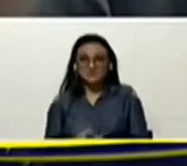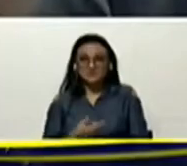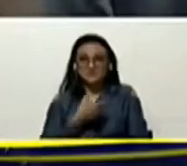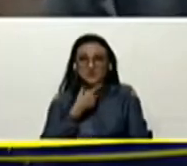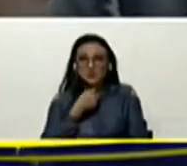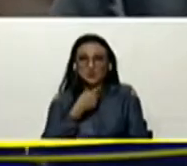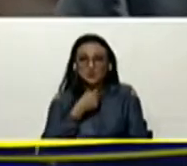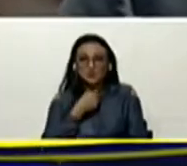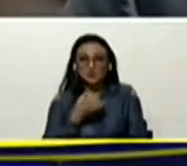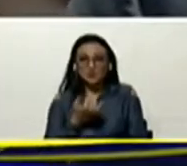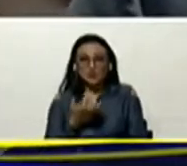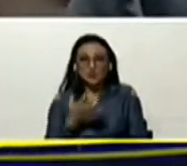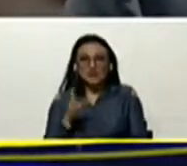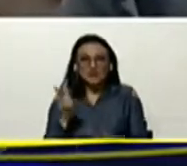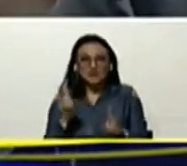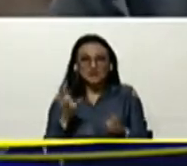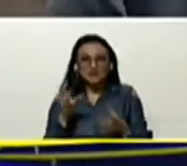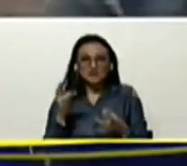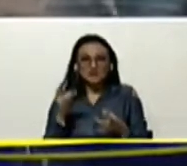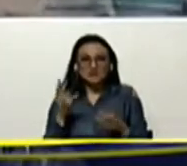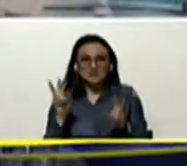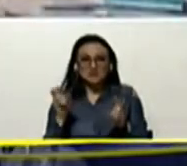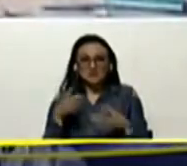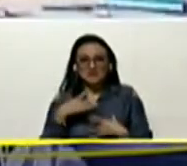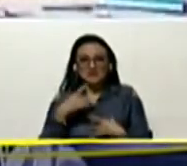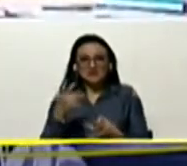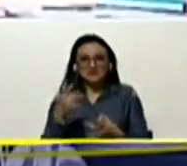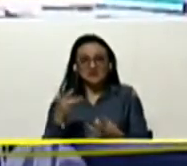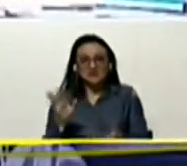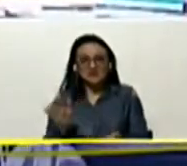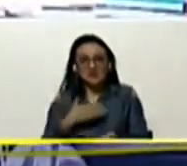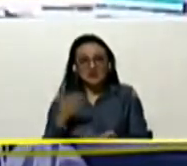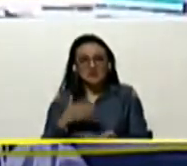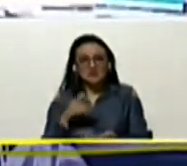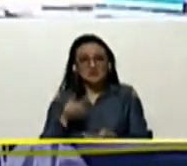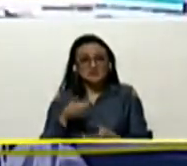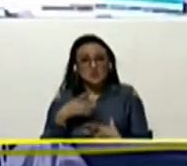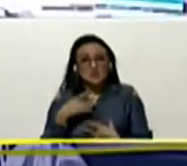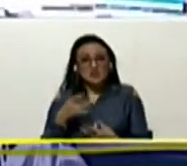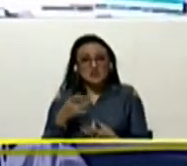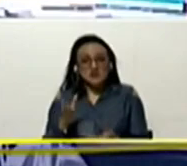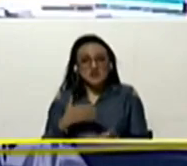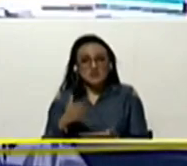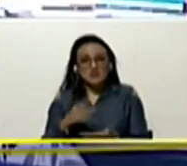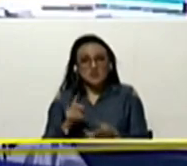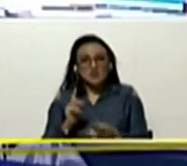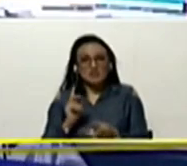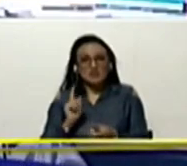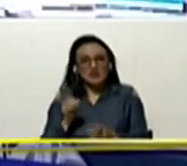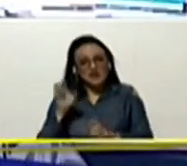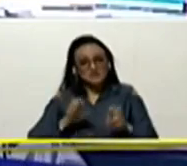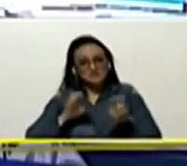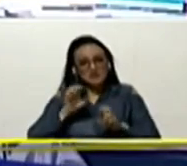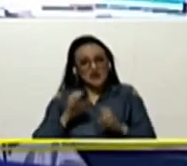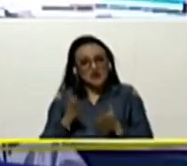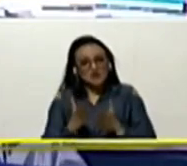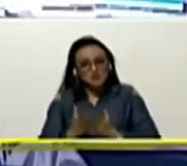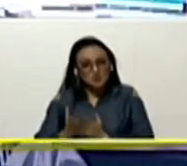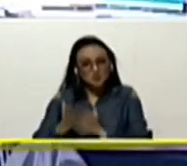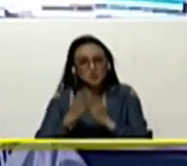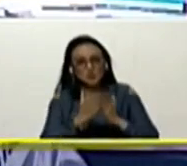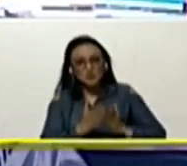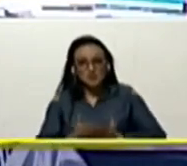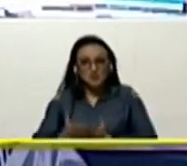un espacio interesante de los tantos del libro. Realmente este es un libro para el estudio, presidente. Este es un libro que